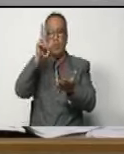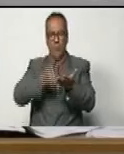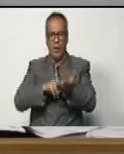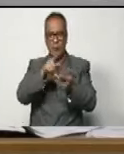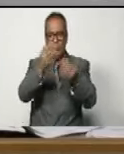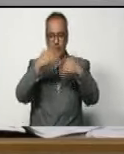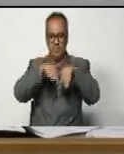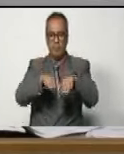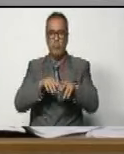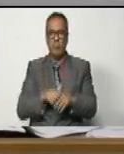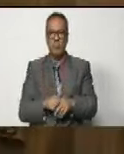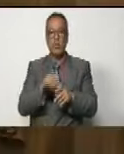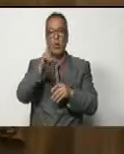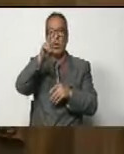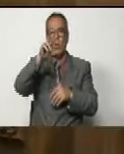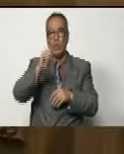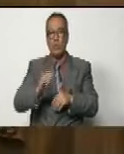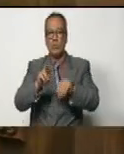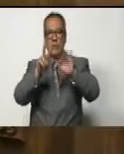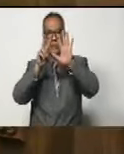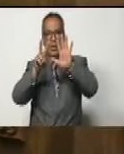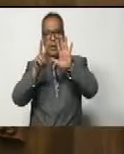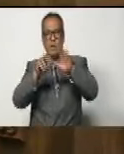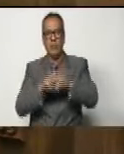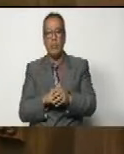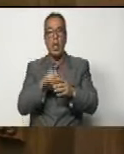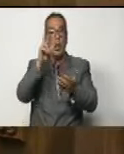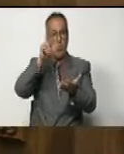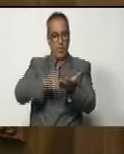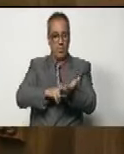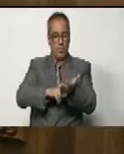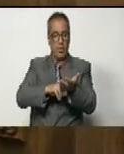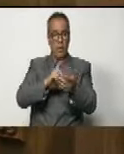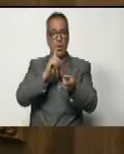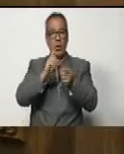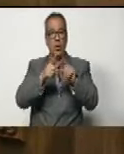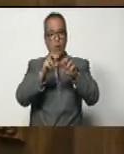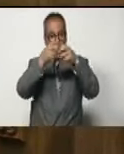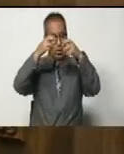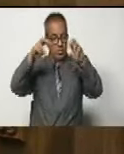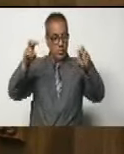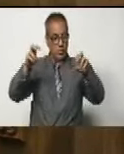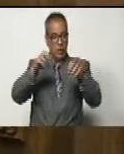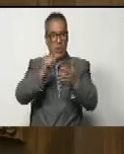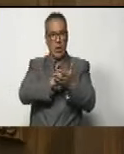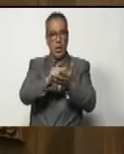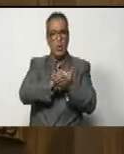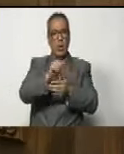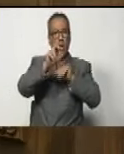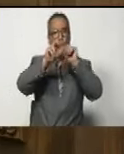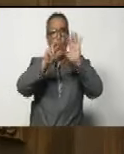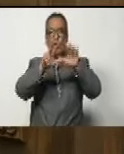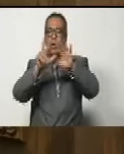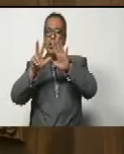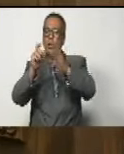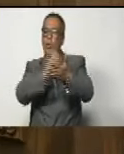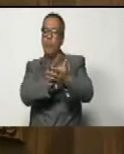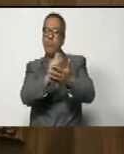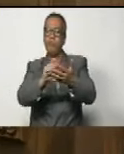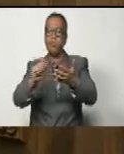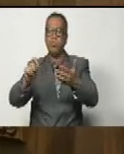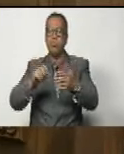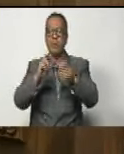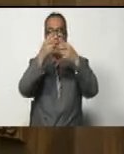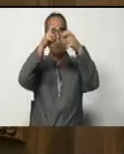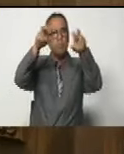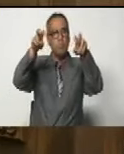Aprobado. Siguiente. 27. Se sugiere aprobar con modificación la denominación del epígrafe del artículo 88, el cual queda redactado en los siguientes